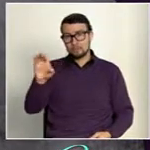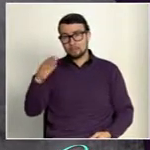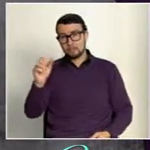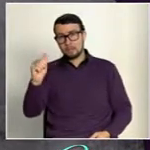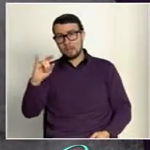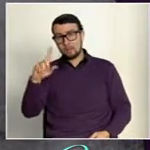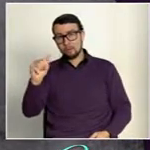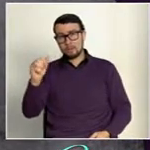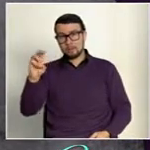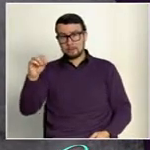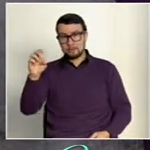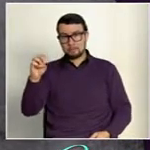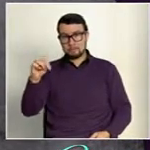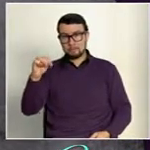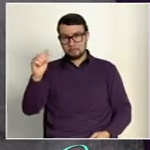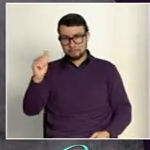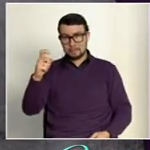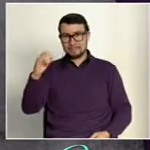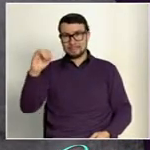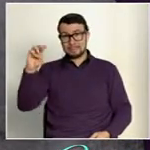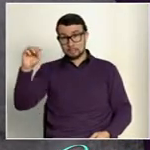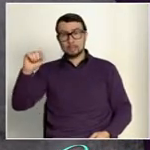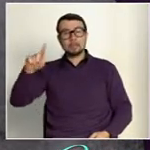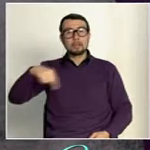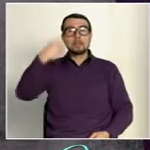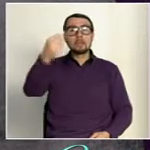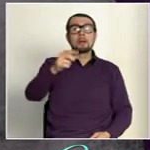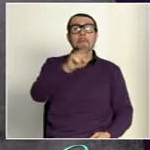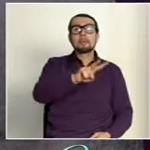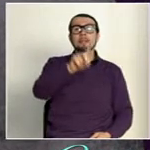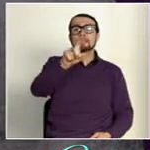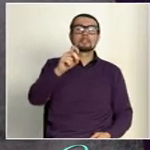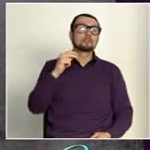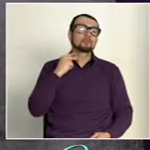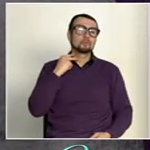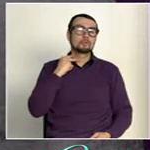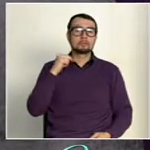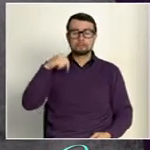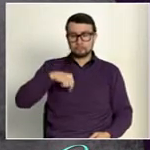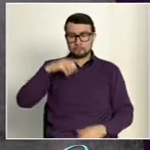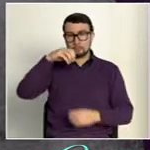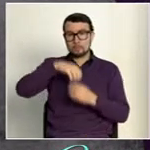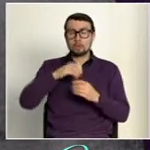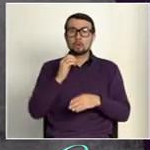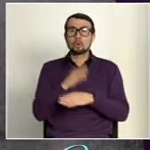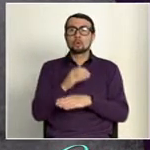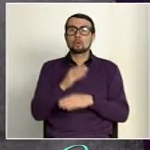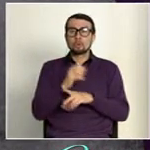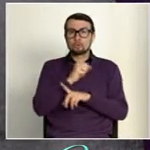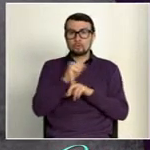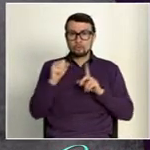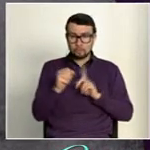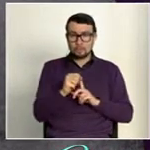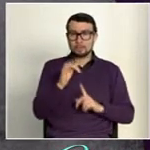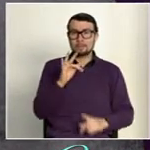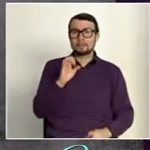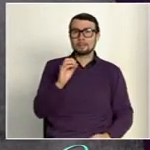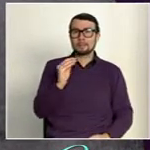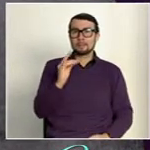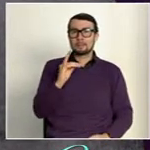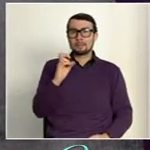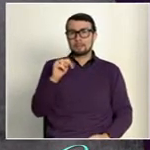el 26 de noviembre estaré en el Club Social Tequendama en Cali dictando